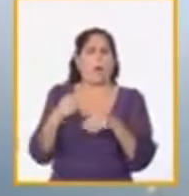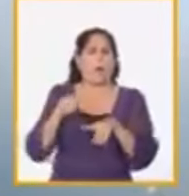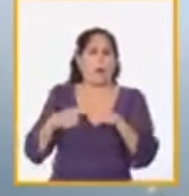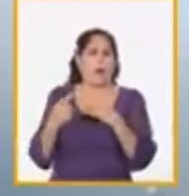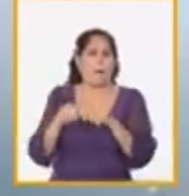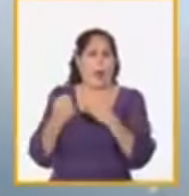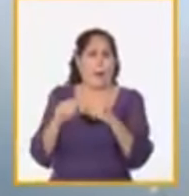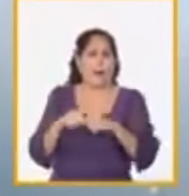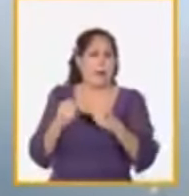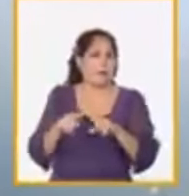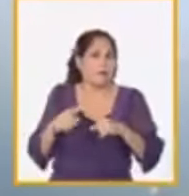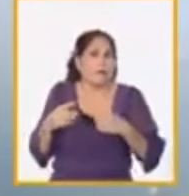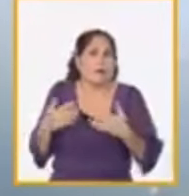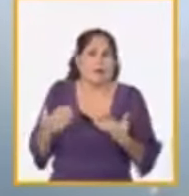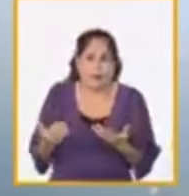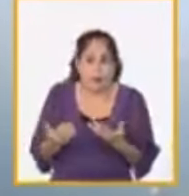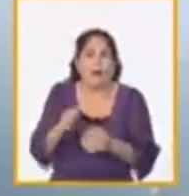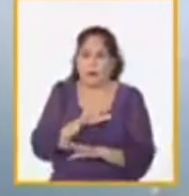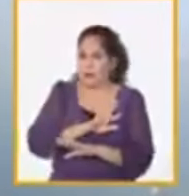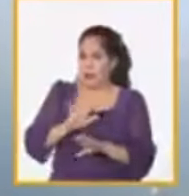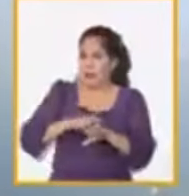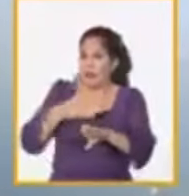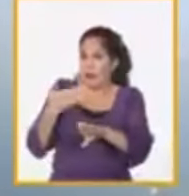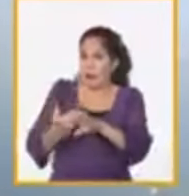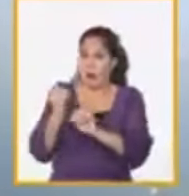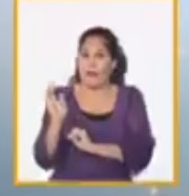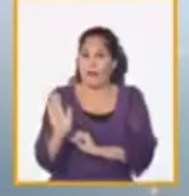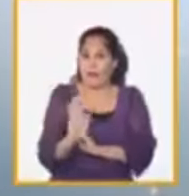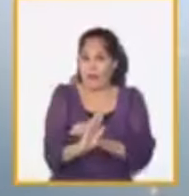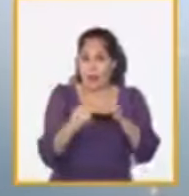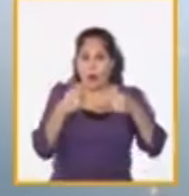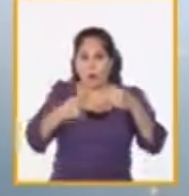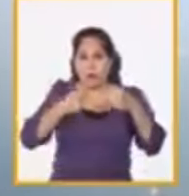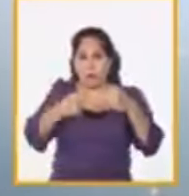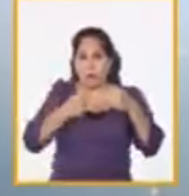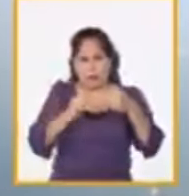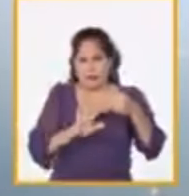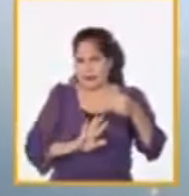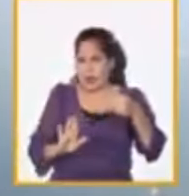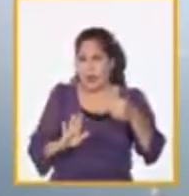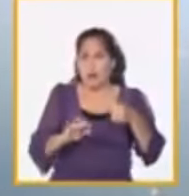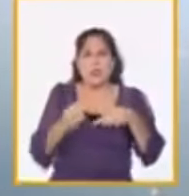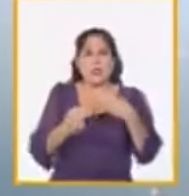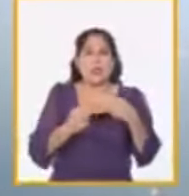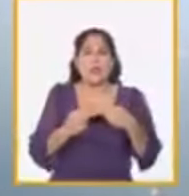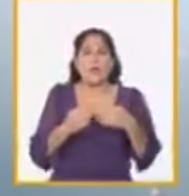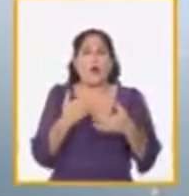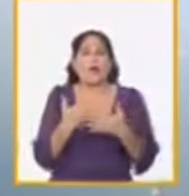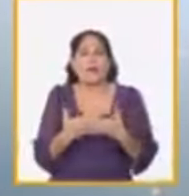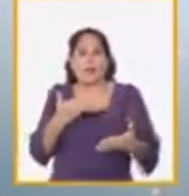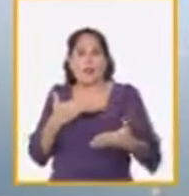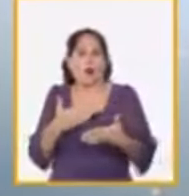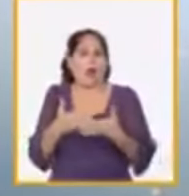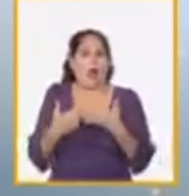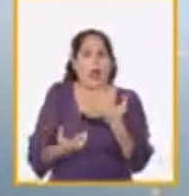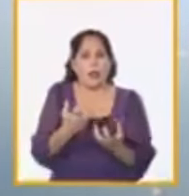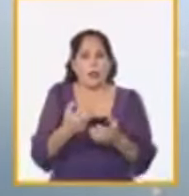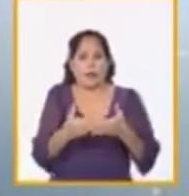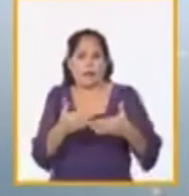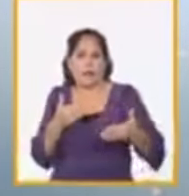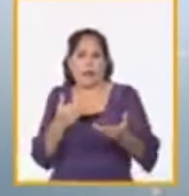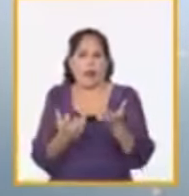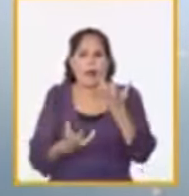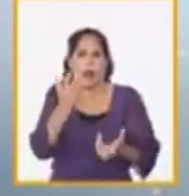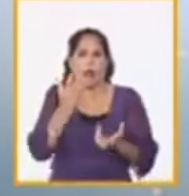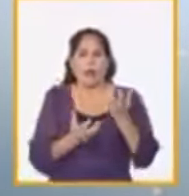fundamentales de la rotura, y posteriormente con ellos se le hizo un tratamiento térmico, el cual ha permitido que hoy ya lleva más de 72